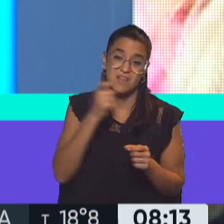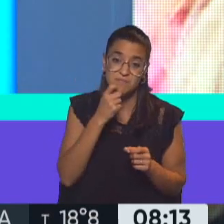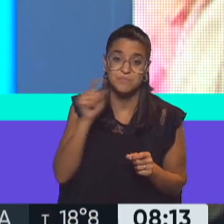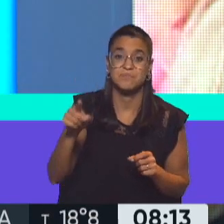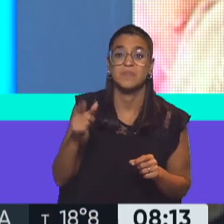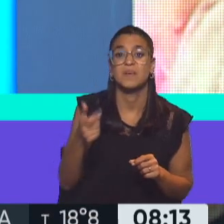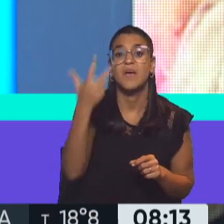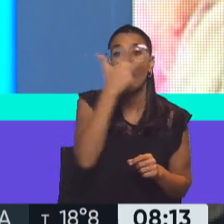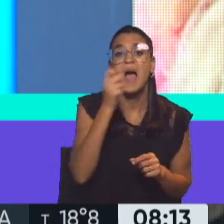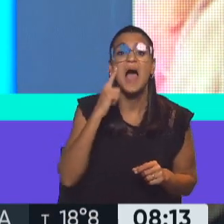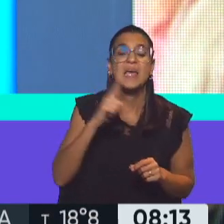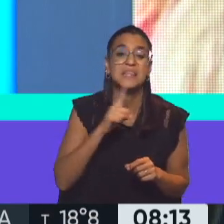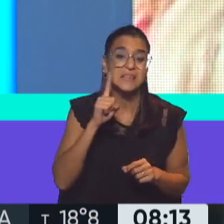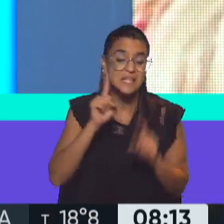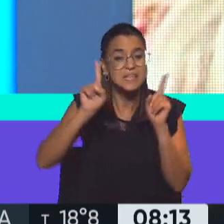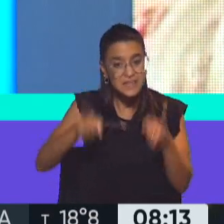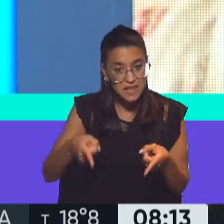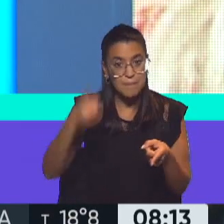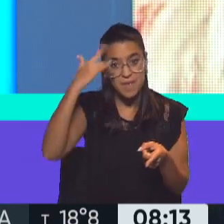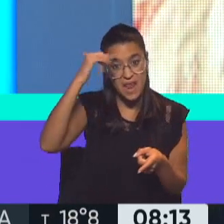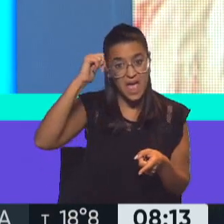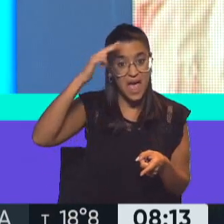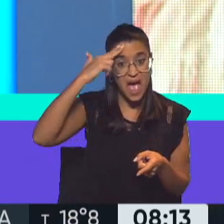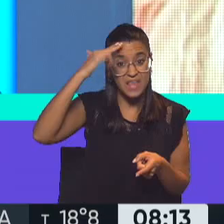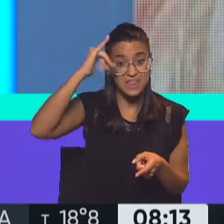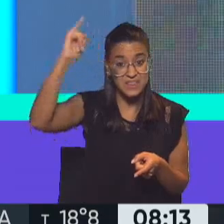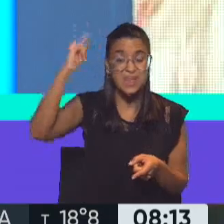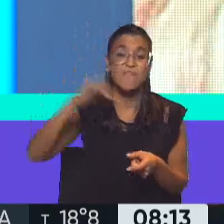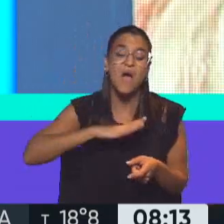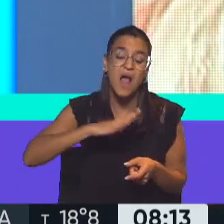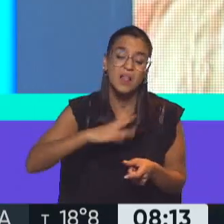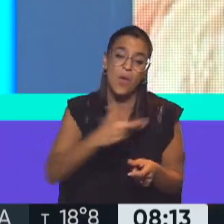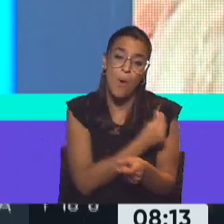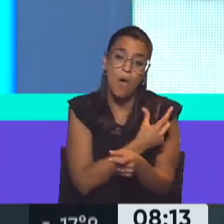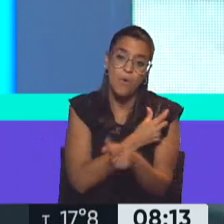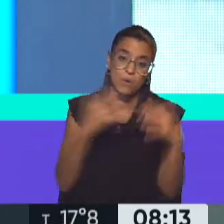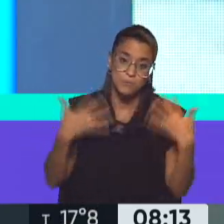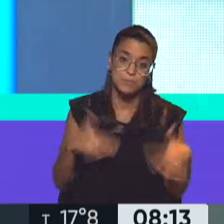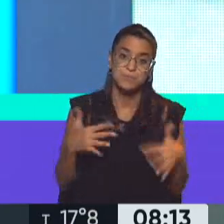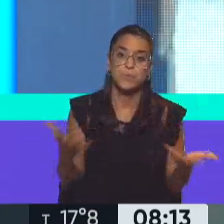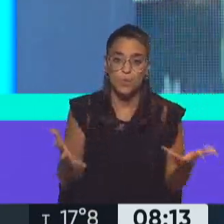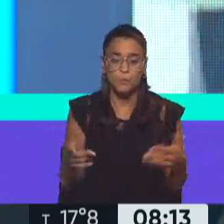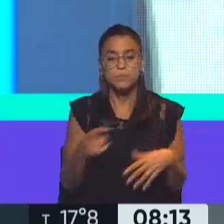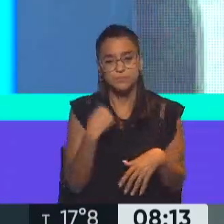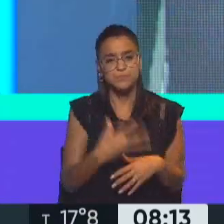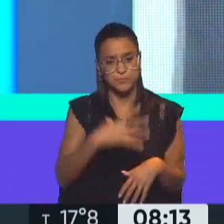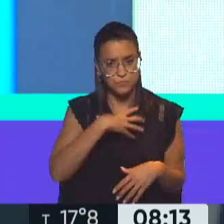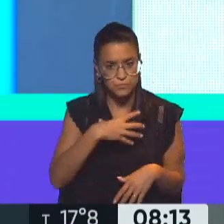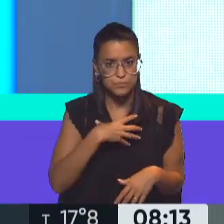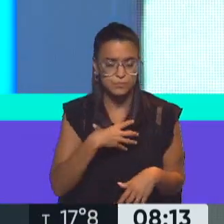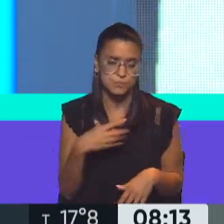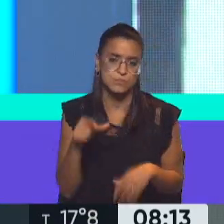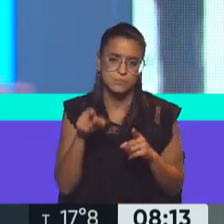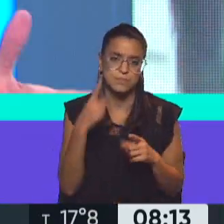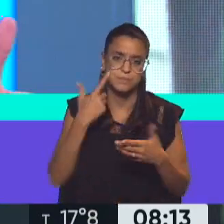Nuestra Haití americana es el otro ejemplo también donde faltan muchas vacunas. Entonces, vayamos con mucha confianza y lo